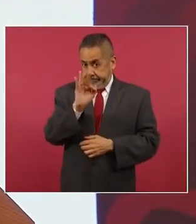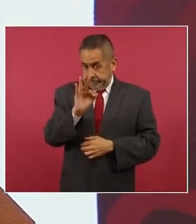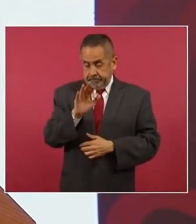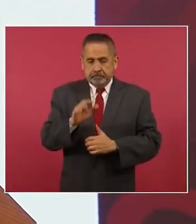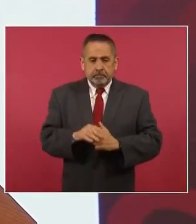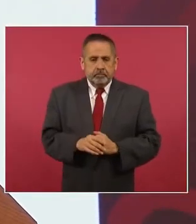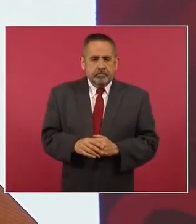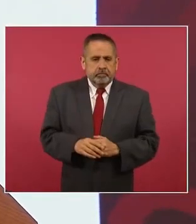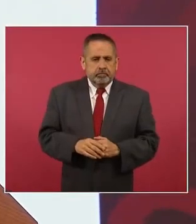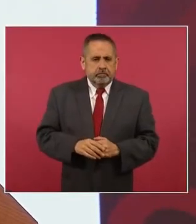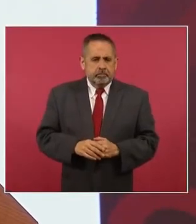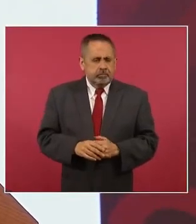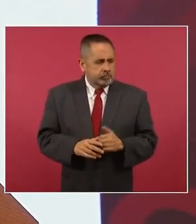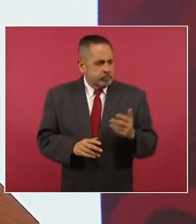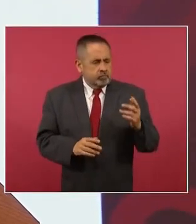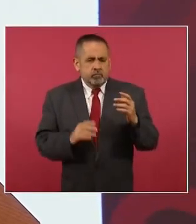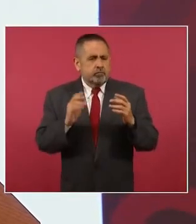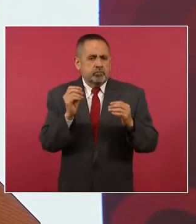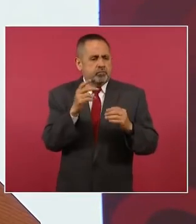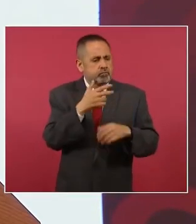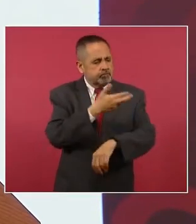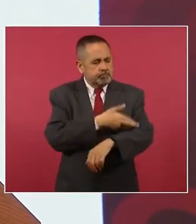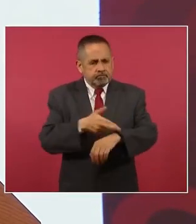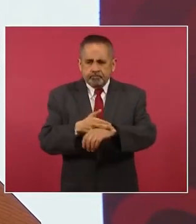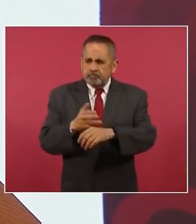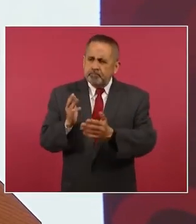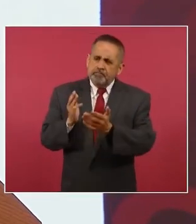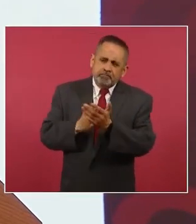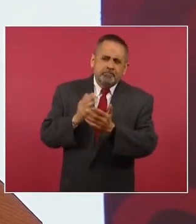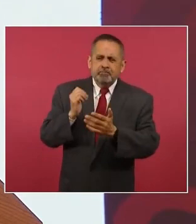¿O no puede haber una medida